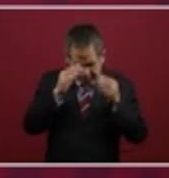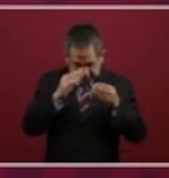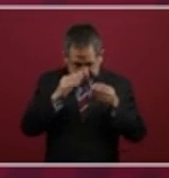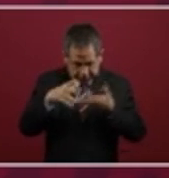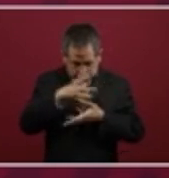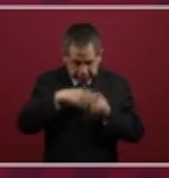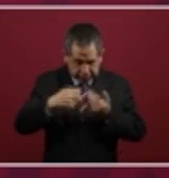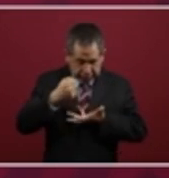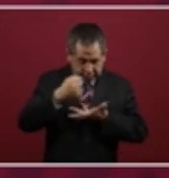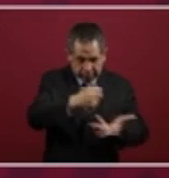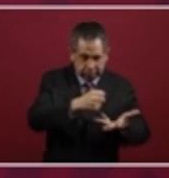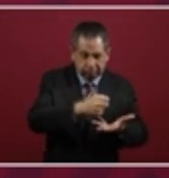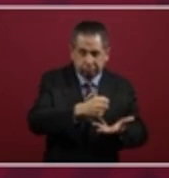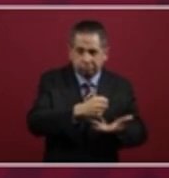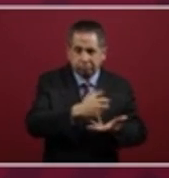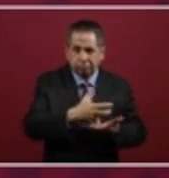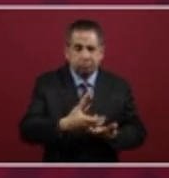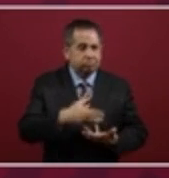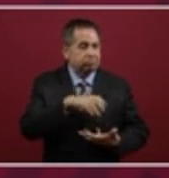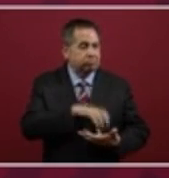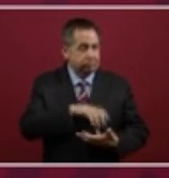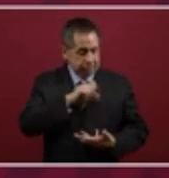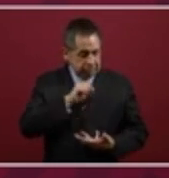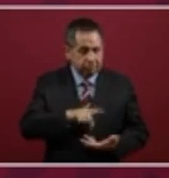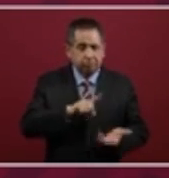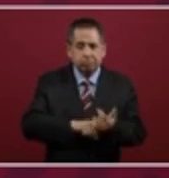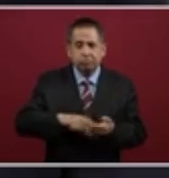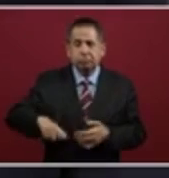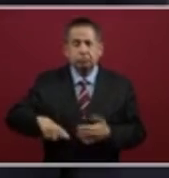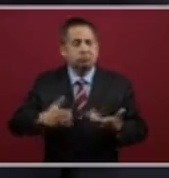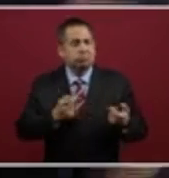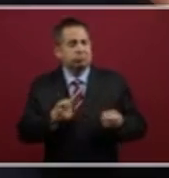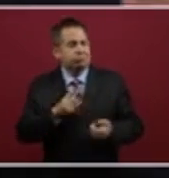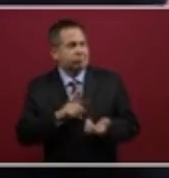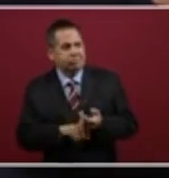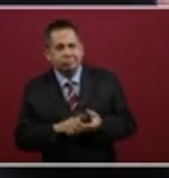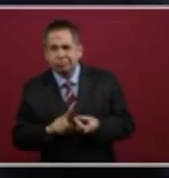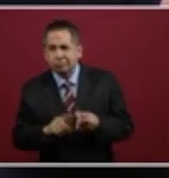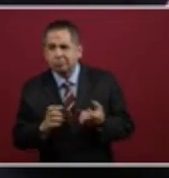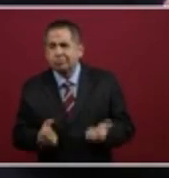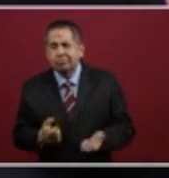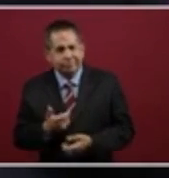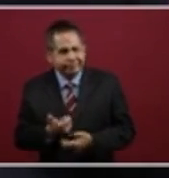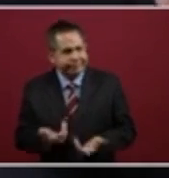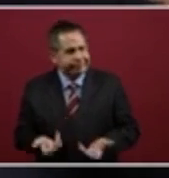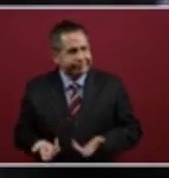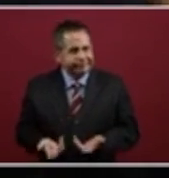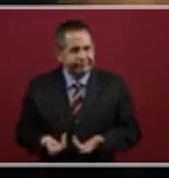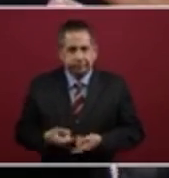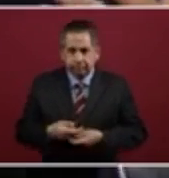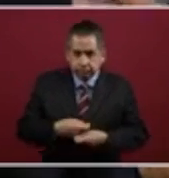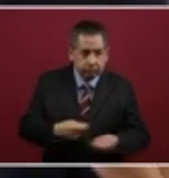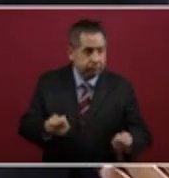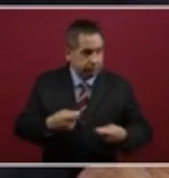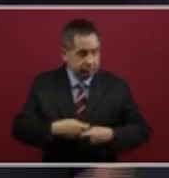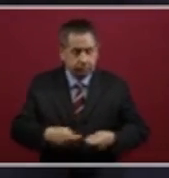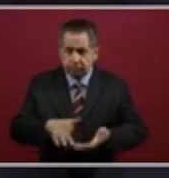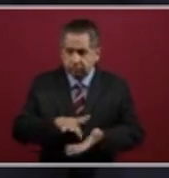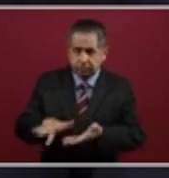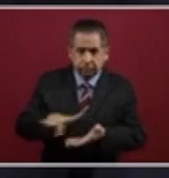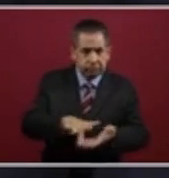presupuesto se quedaba en el mismo gobierno y no se liberaban fondos